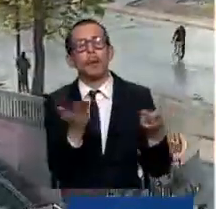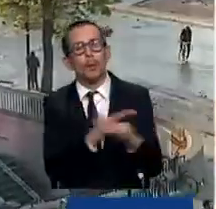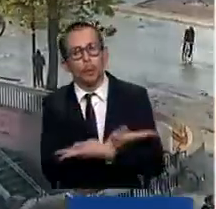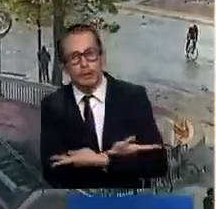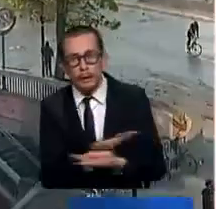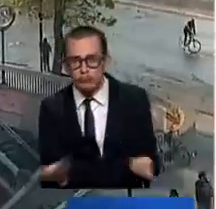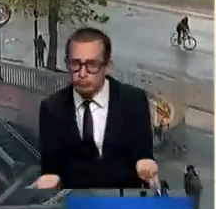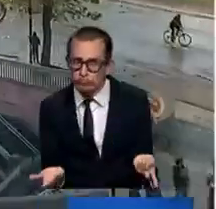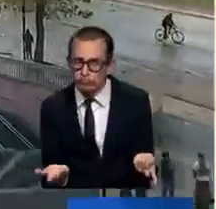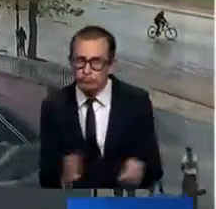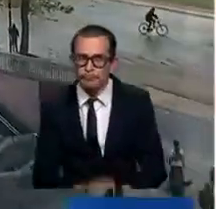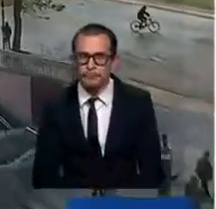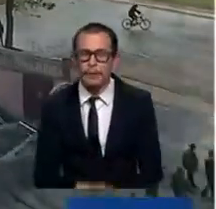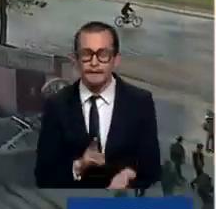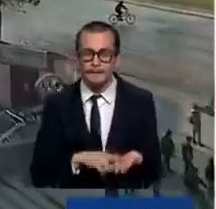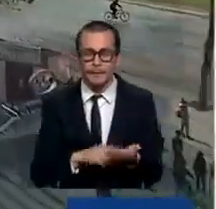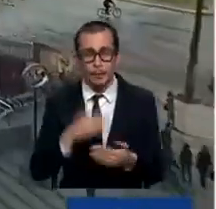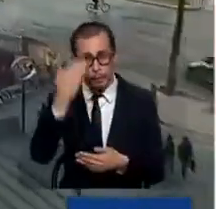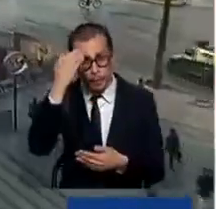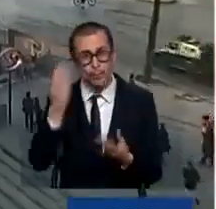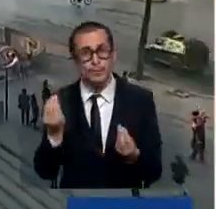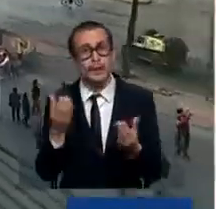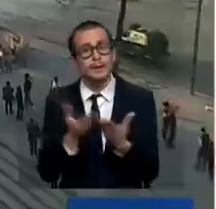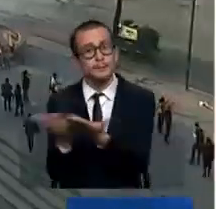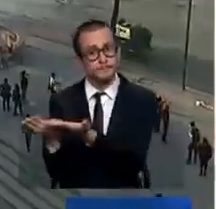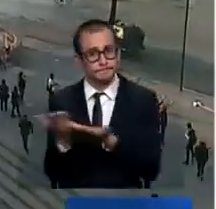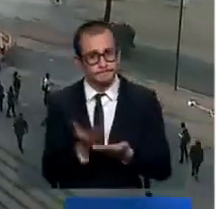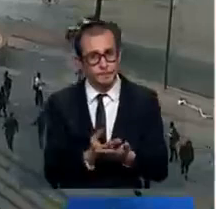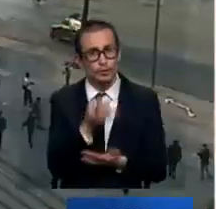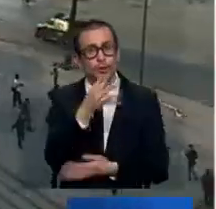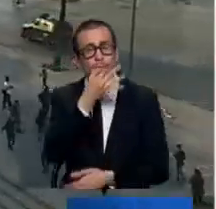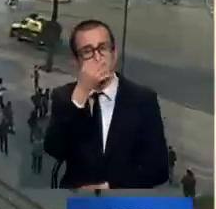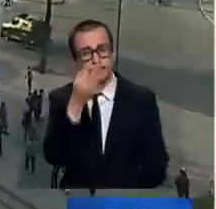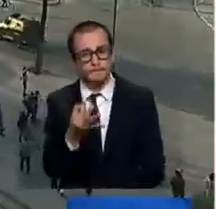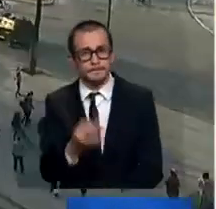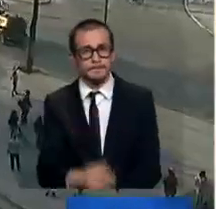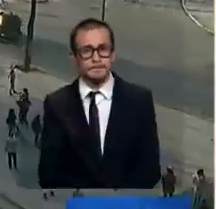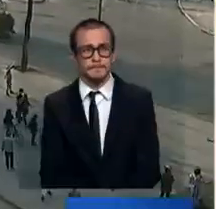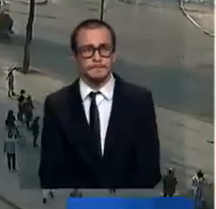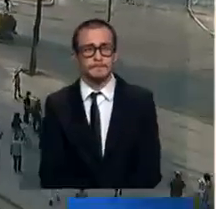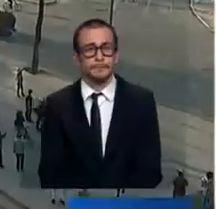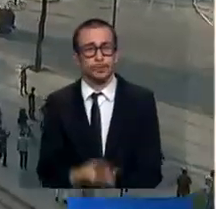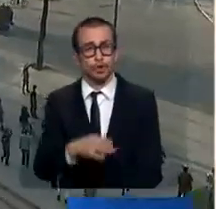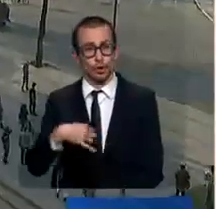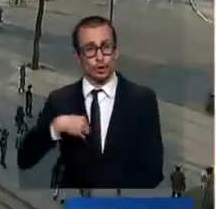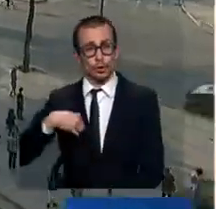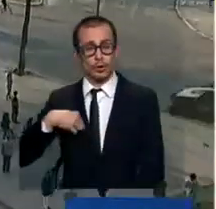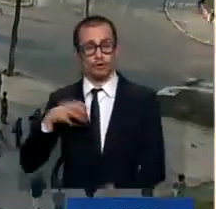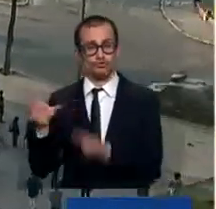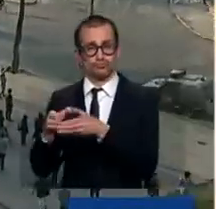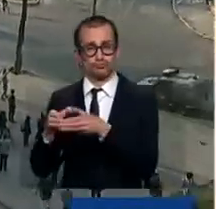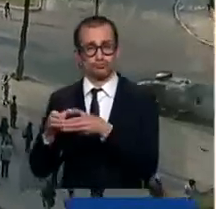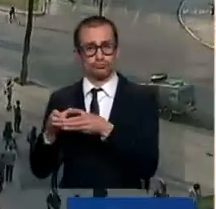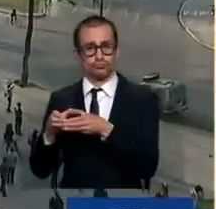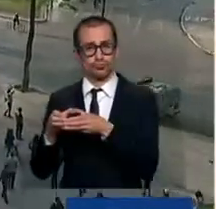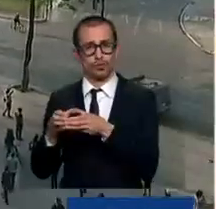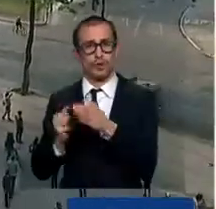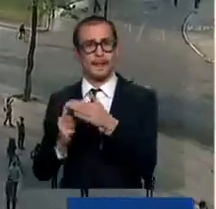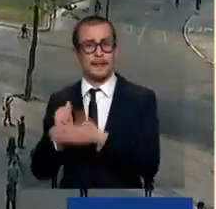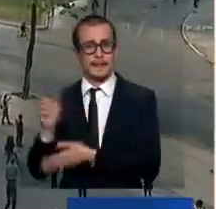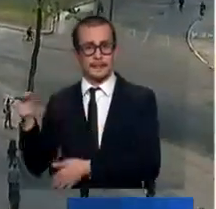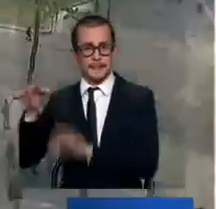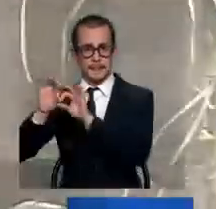quiero hola, muchas gracias por la invitación y solo decir que no soy la directora ejecutiva de la comunidad, solo del directorio hoy